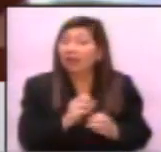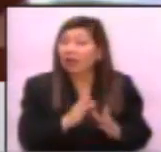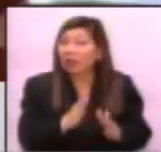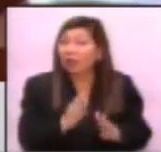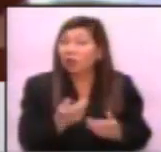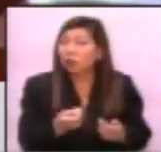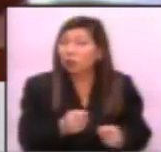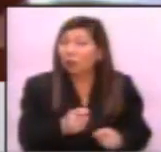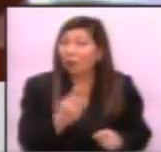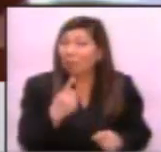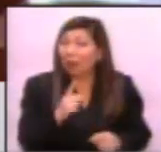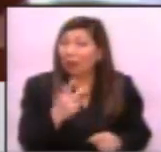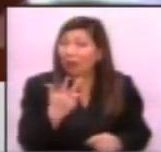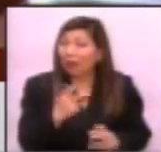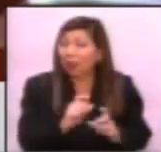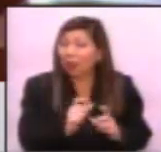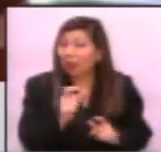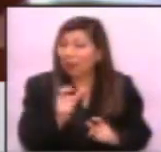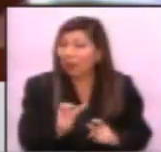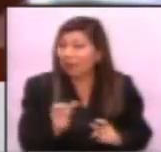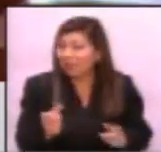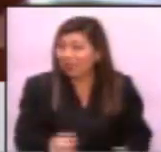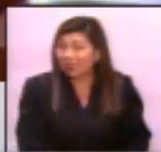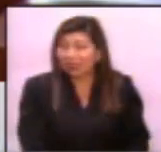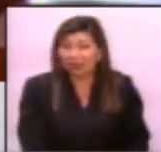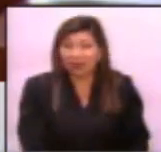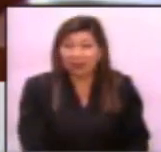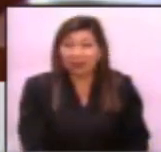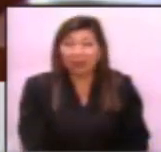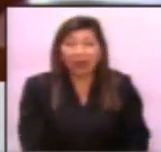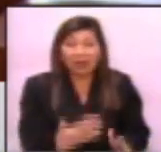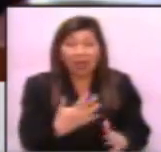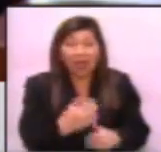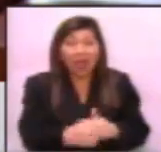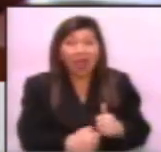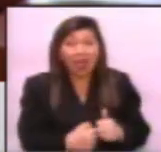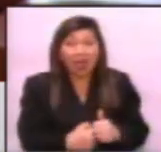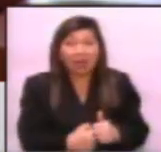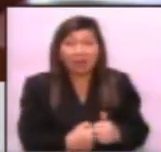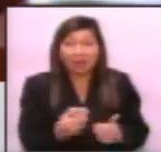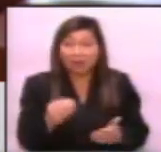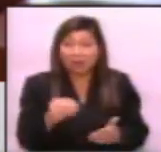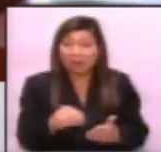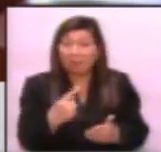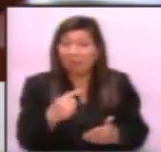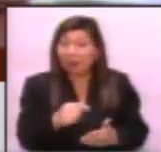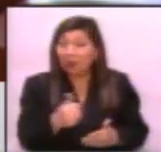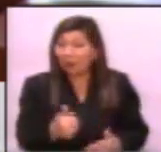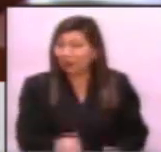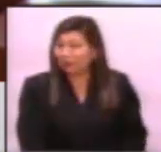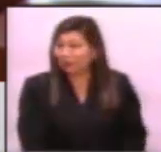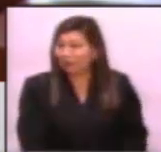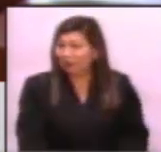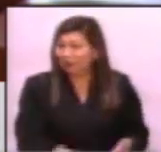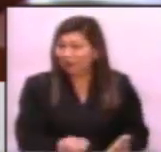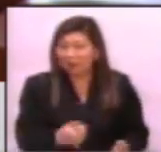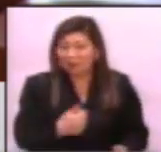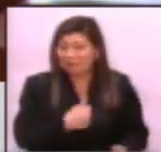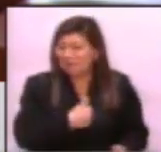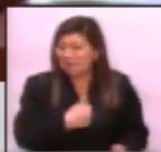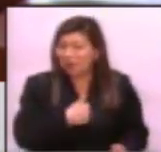de suspensión para 3 parlamentarios y 10 años de inhabilitación para el otro, habiendo firmado la